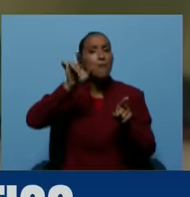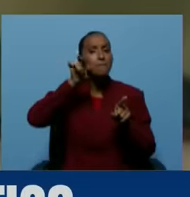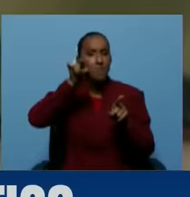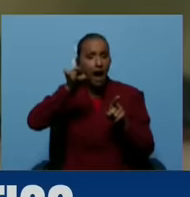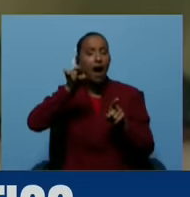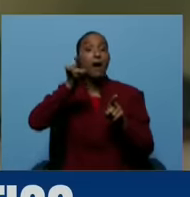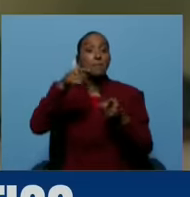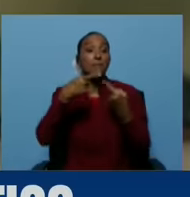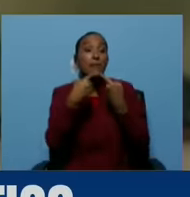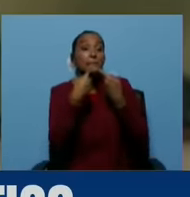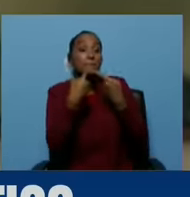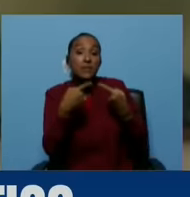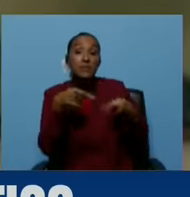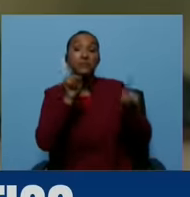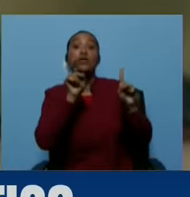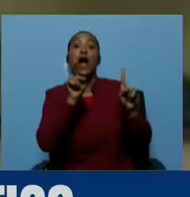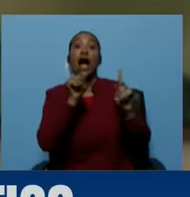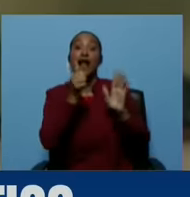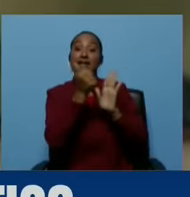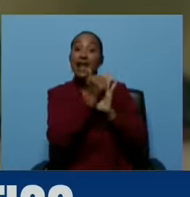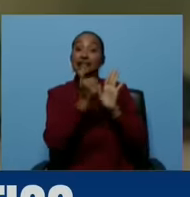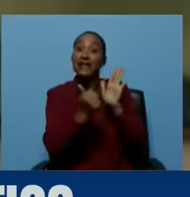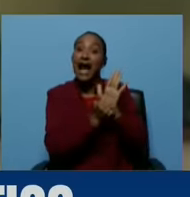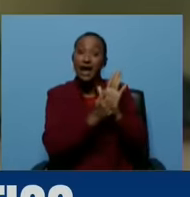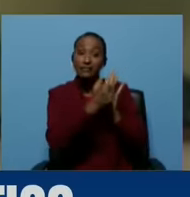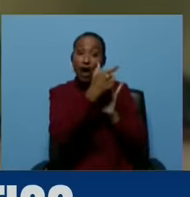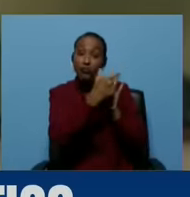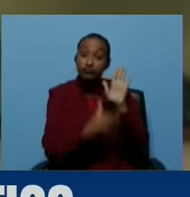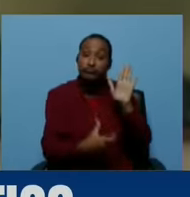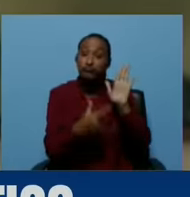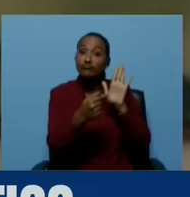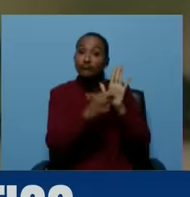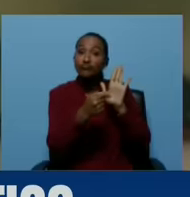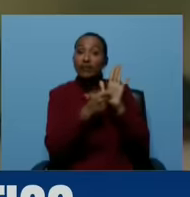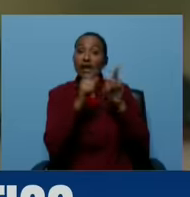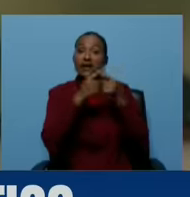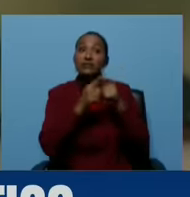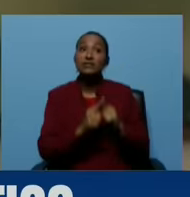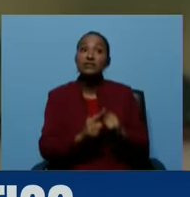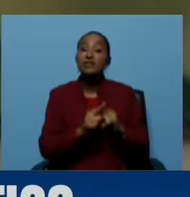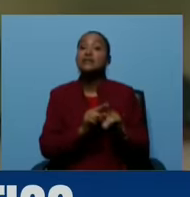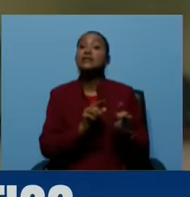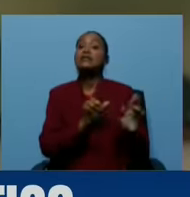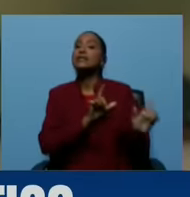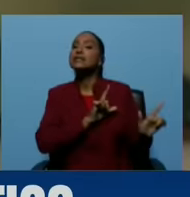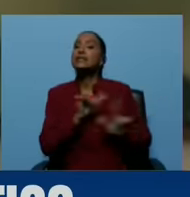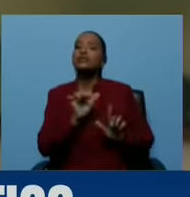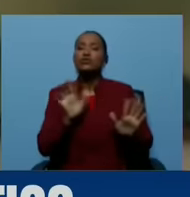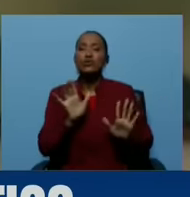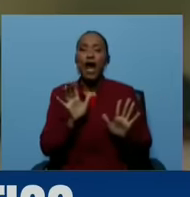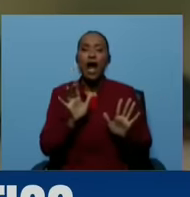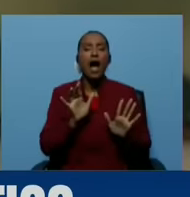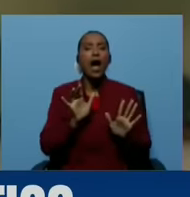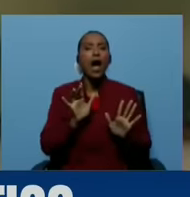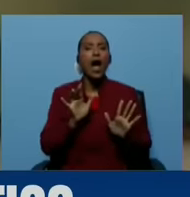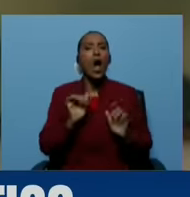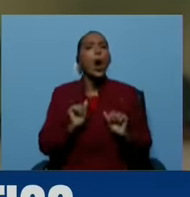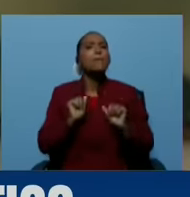publicar las actas. Ya cada paso va